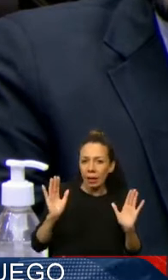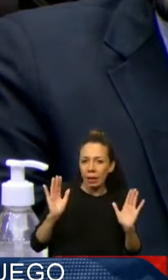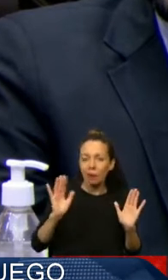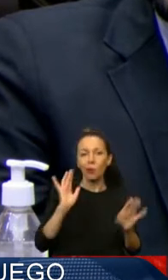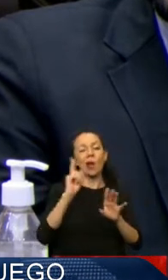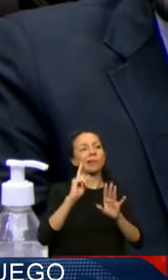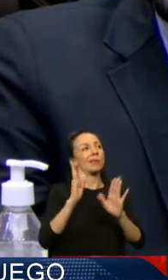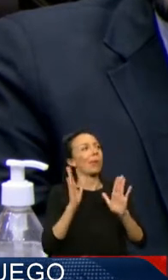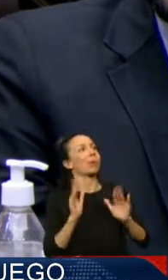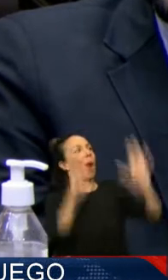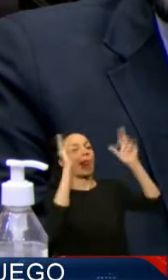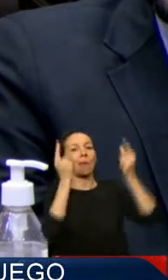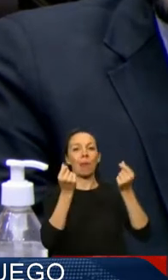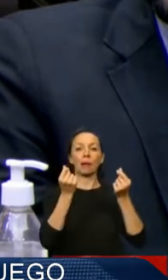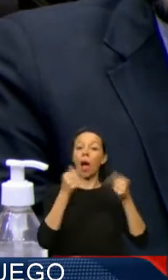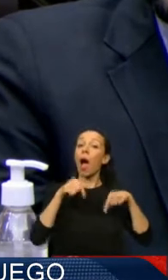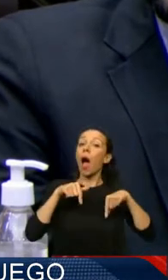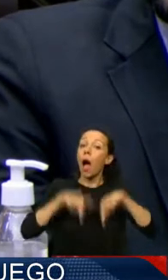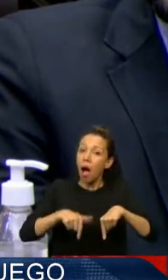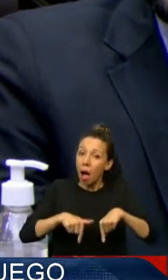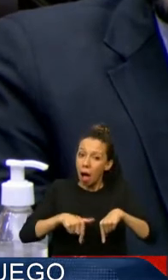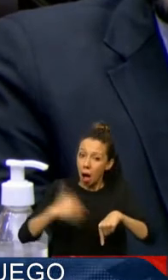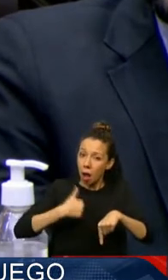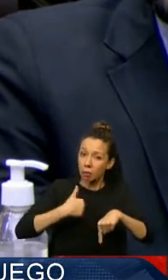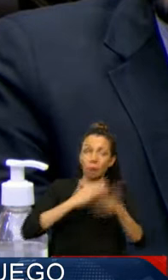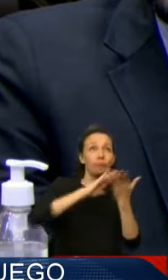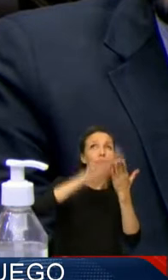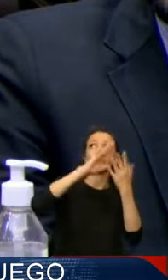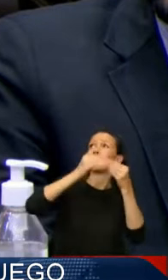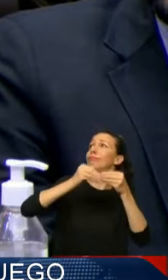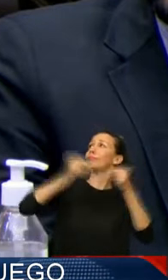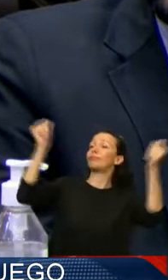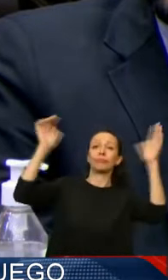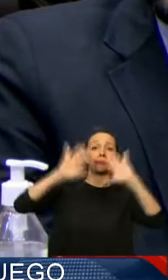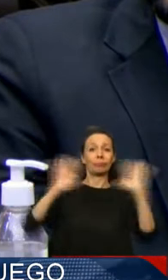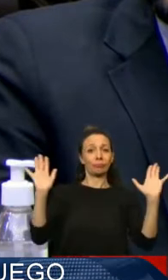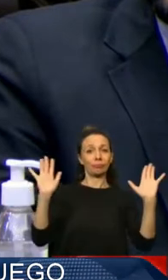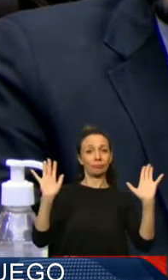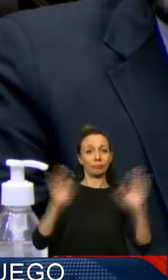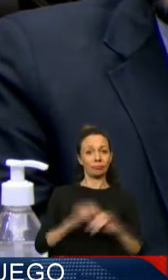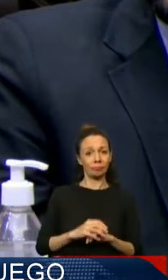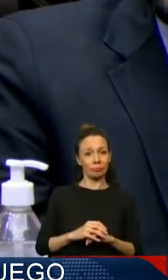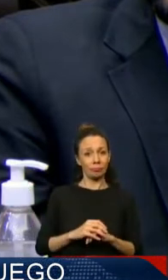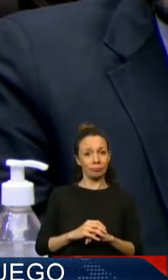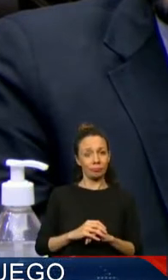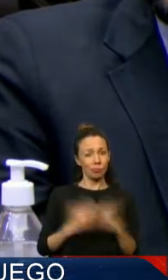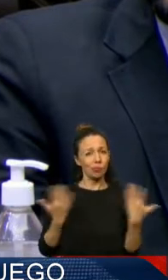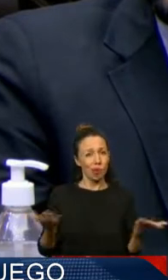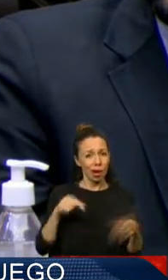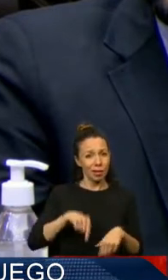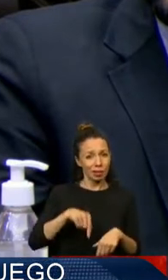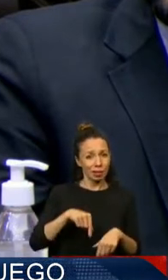hubo fuga de capitales. Y por eso hoy venimos a decir en